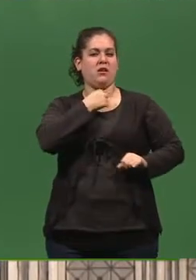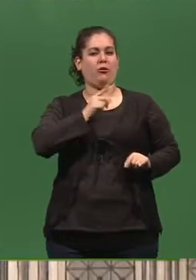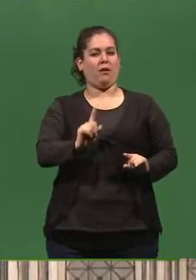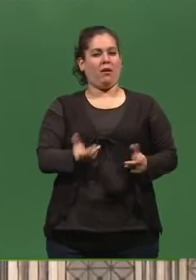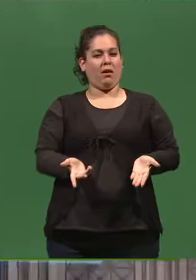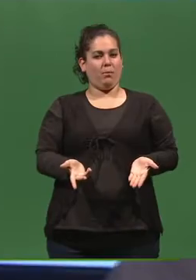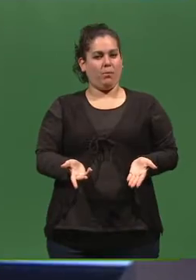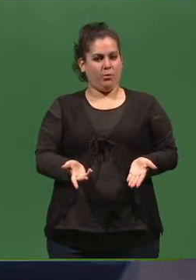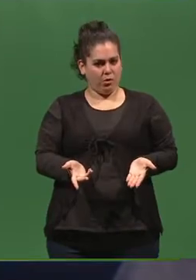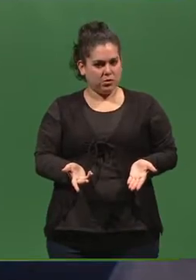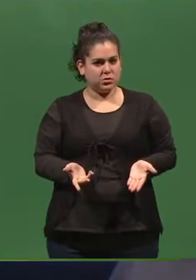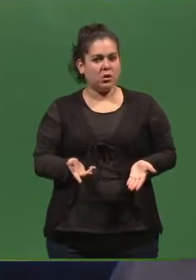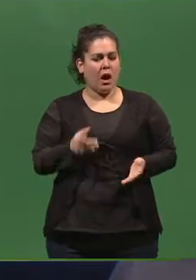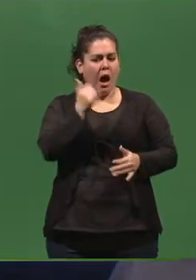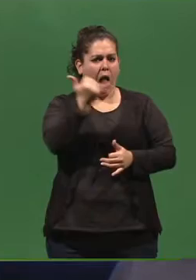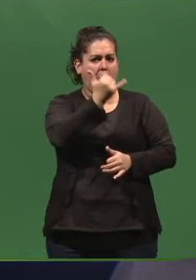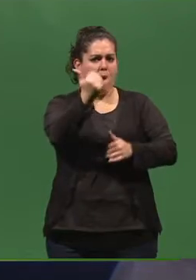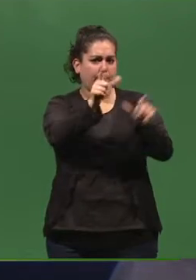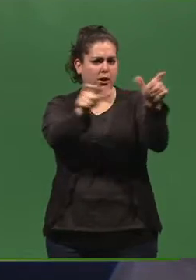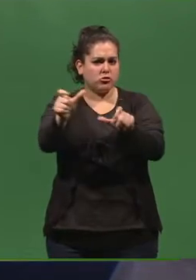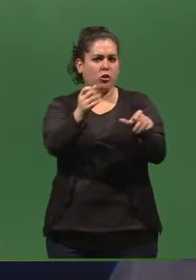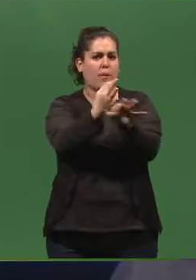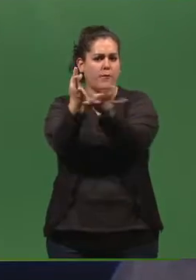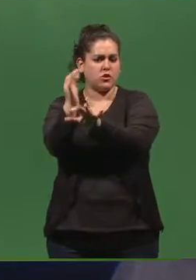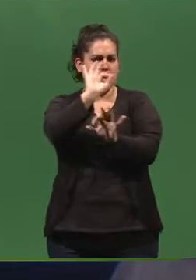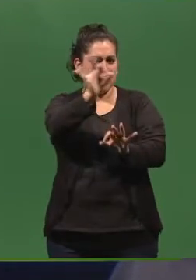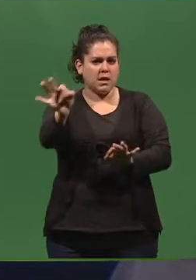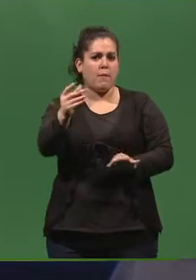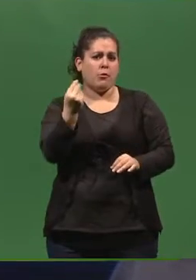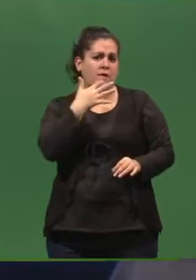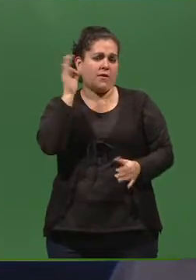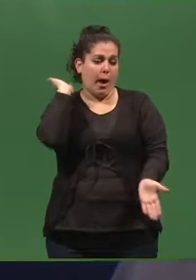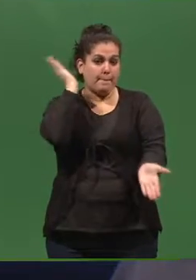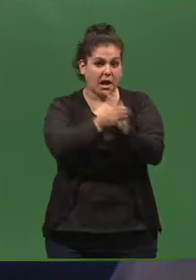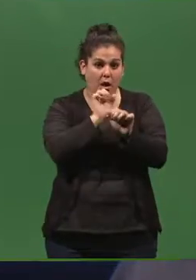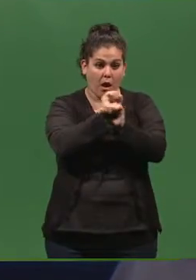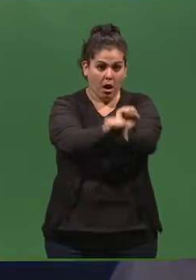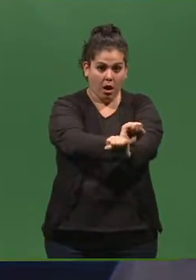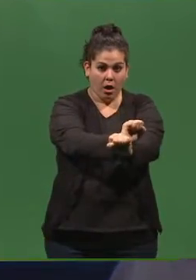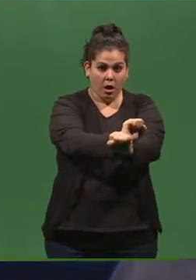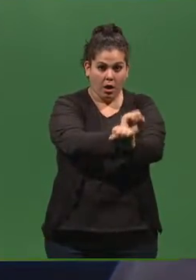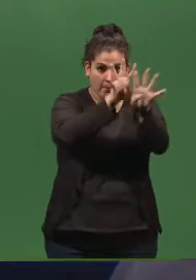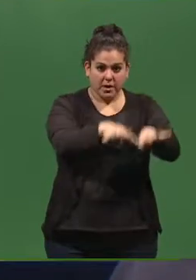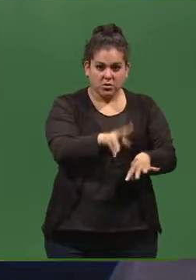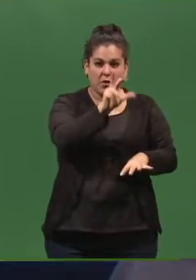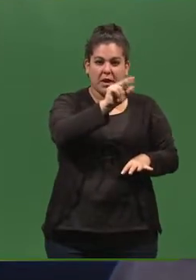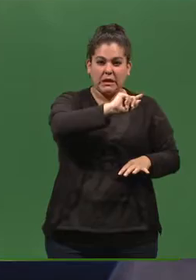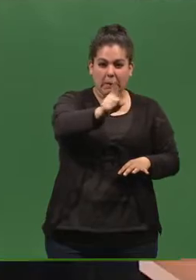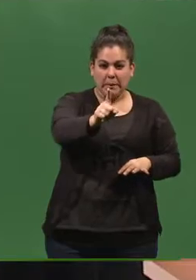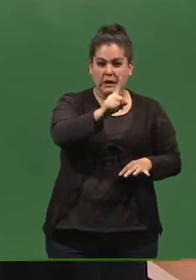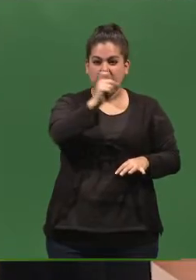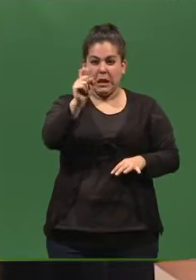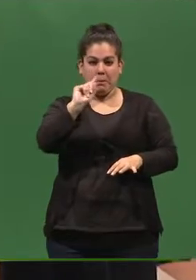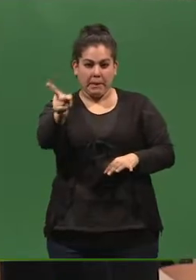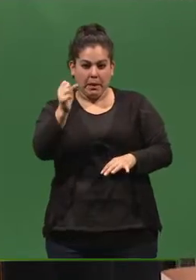personas prisionizadas por este tema, porque una causa penal no es barata, es cara, ronda entre los 30.000 y 100.000